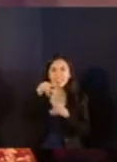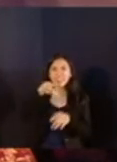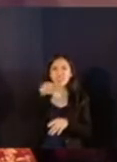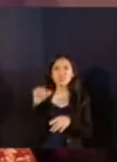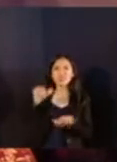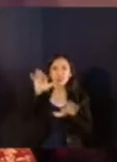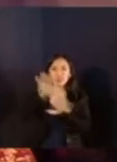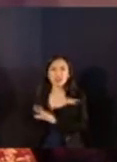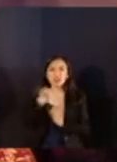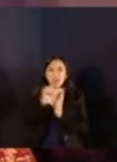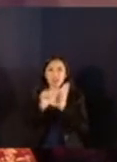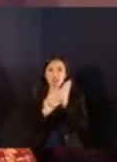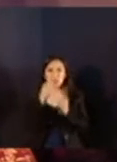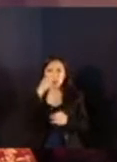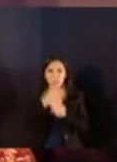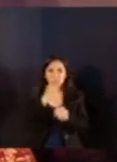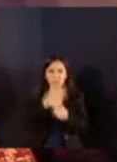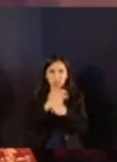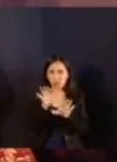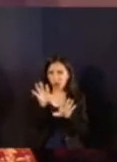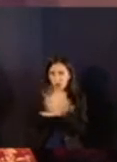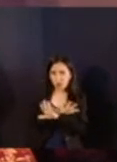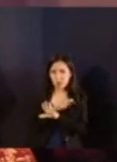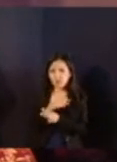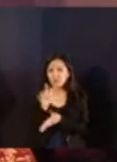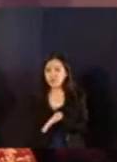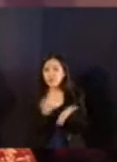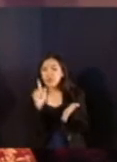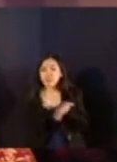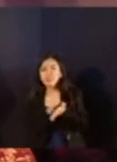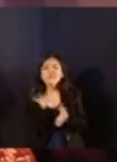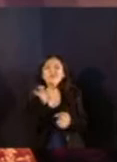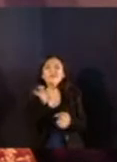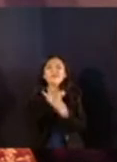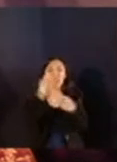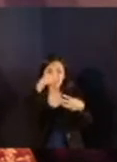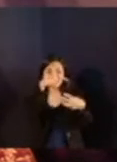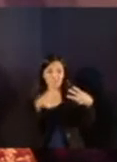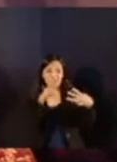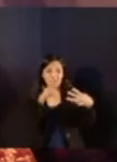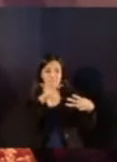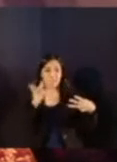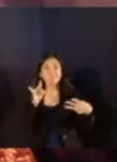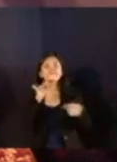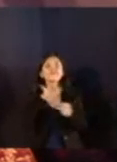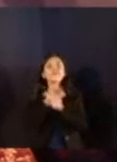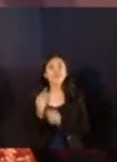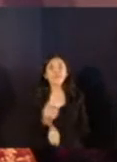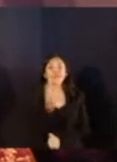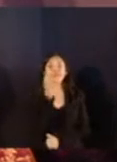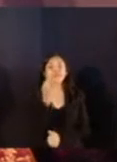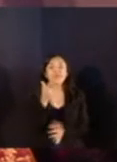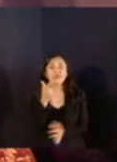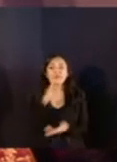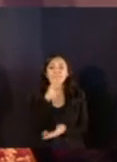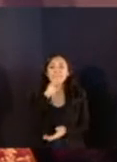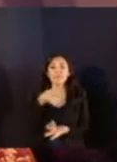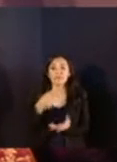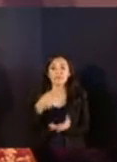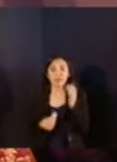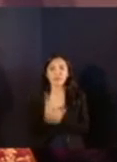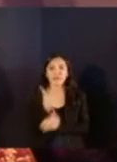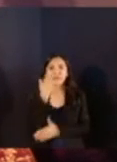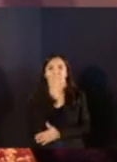3 para decidir qué enfoque era el conveniente para la nueva